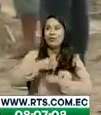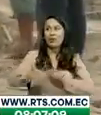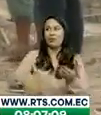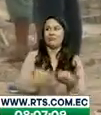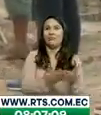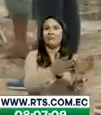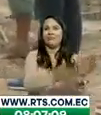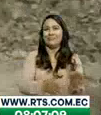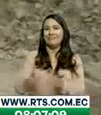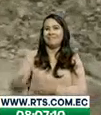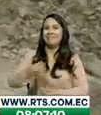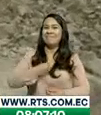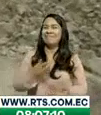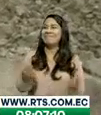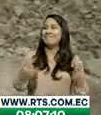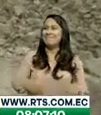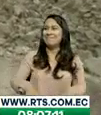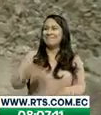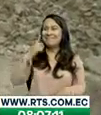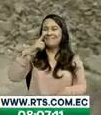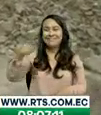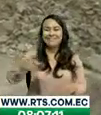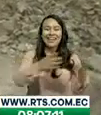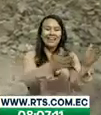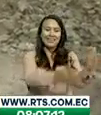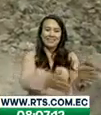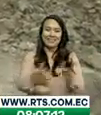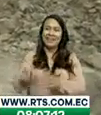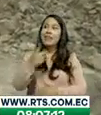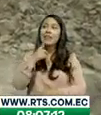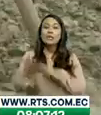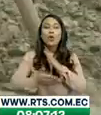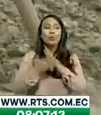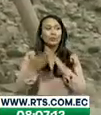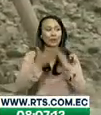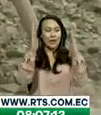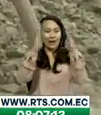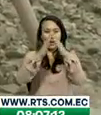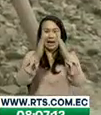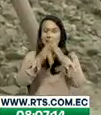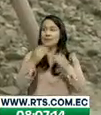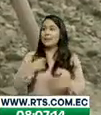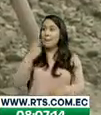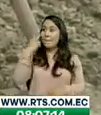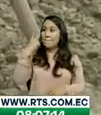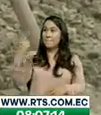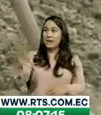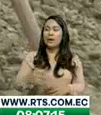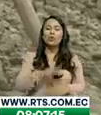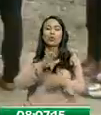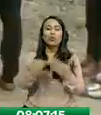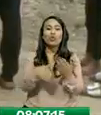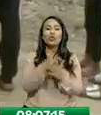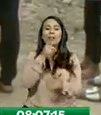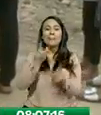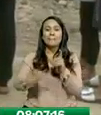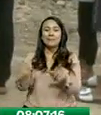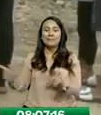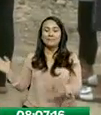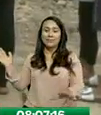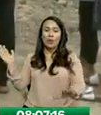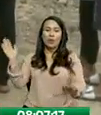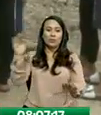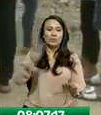de Italia, compró un terreno y estaba construyendo su casa, lo que llamó la atención de delincuentes que empezaron a